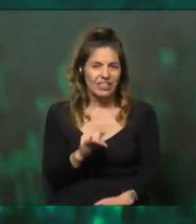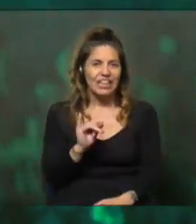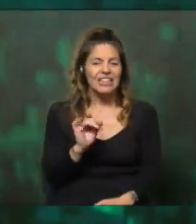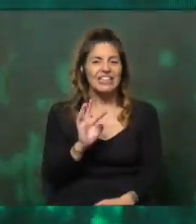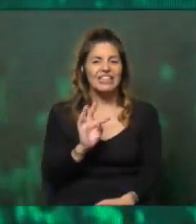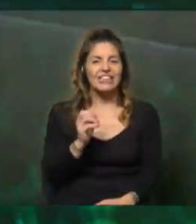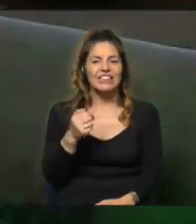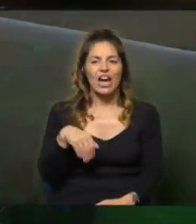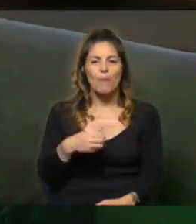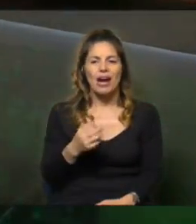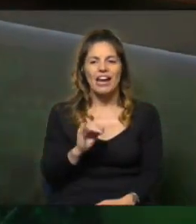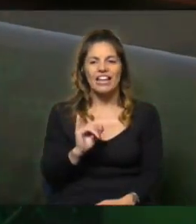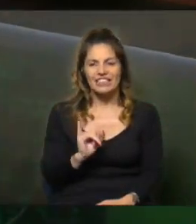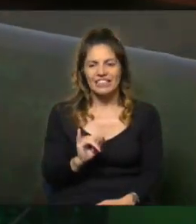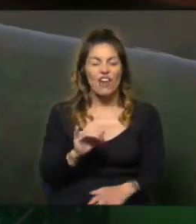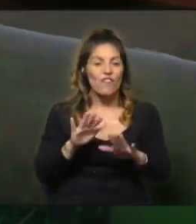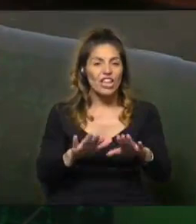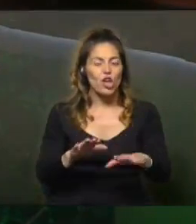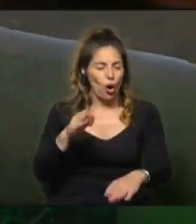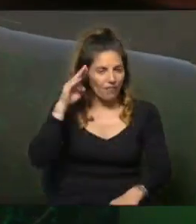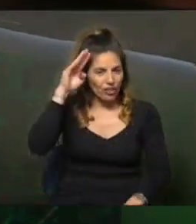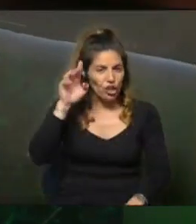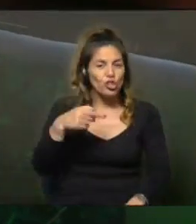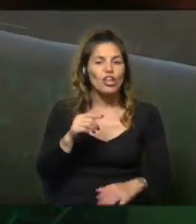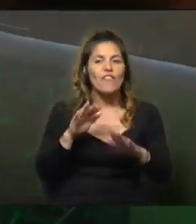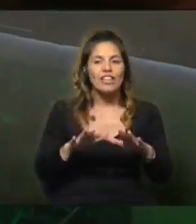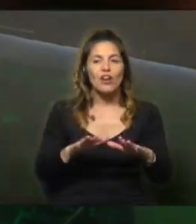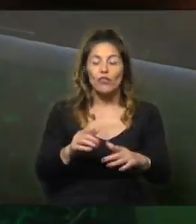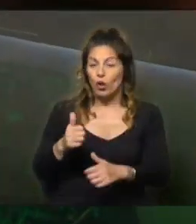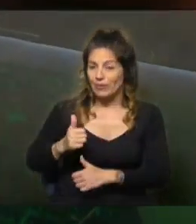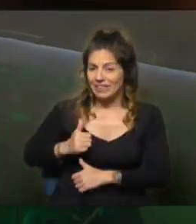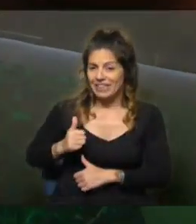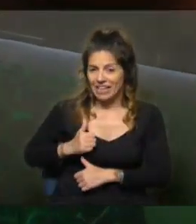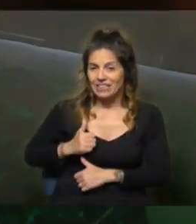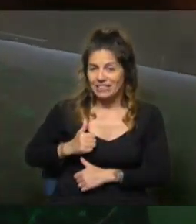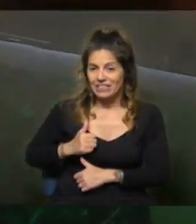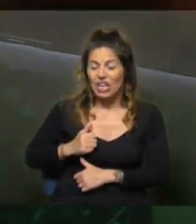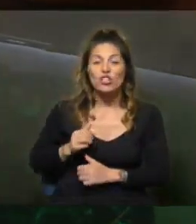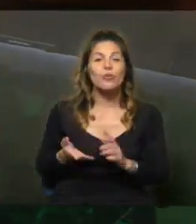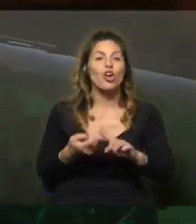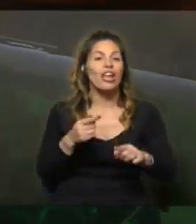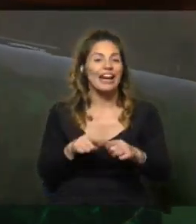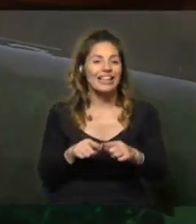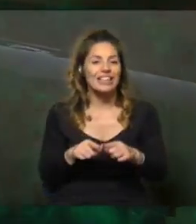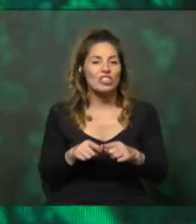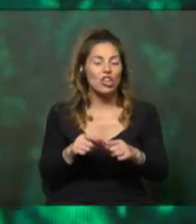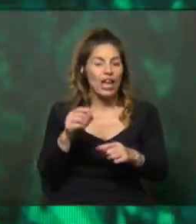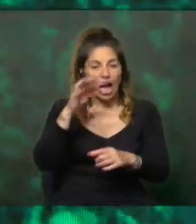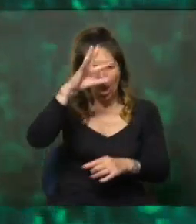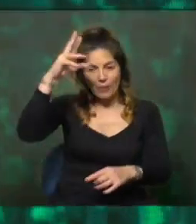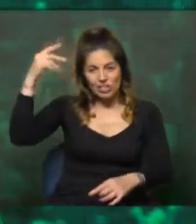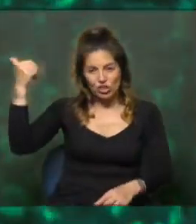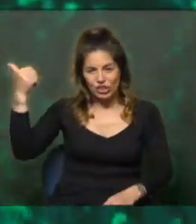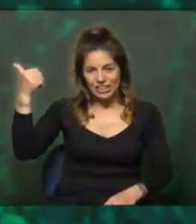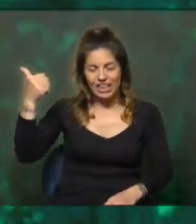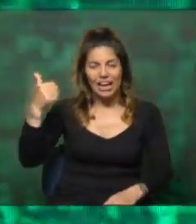frenó bastante a bolsonaro los otros que frenaron bastante a bolsonaro fuon los militares sobre todo la relación en la parte de la amazonía en lo que